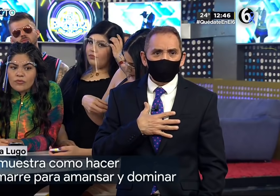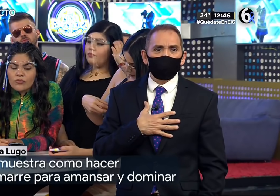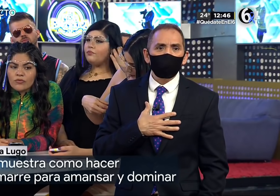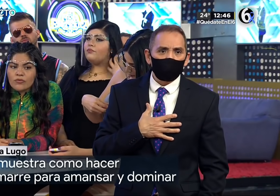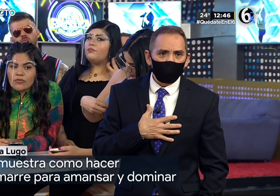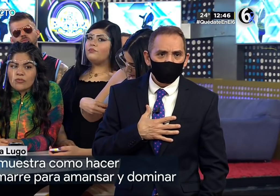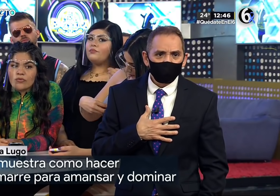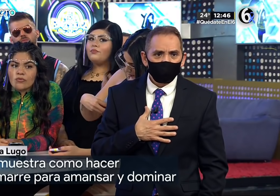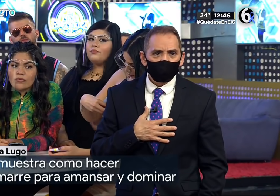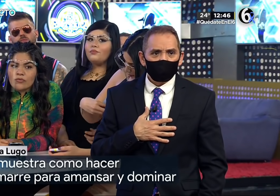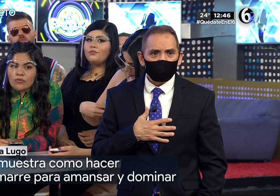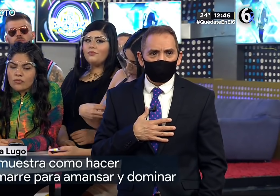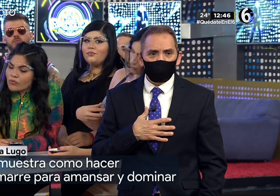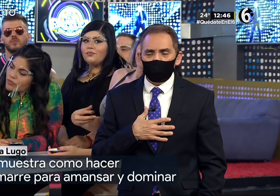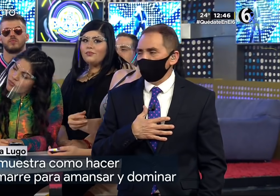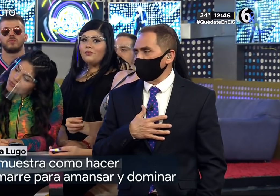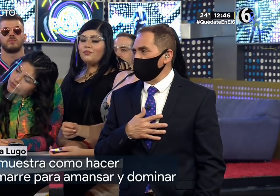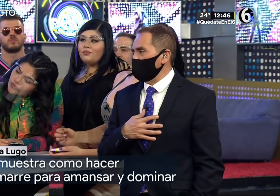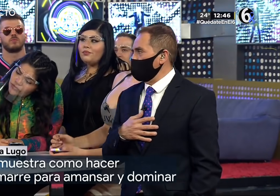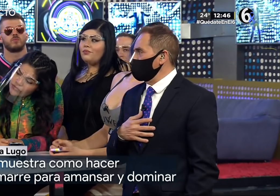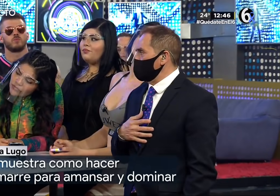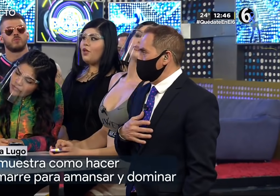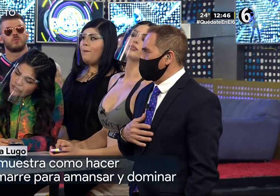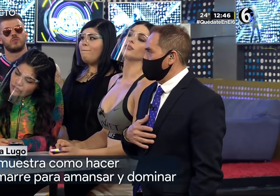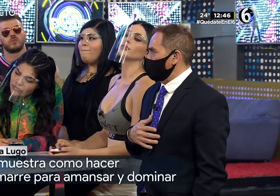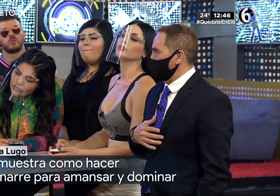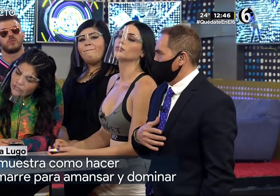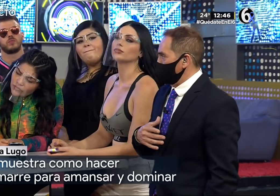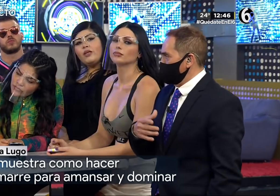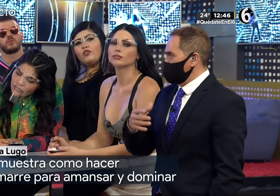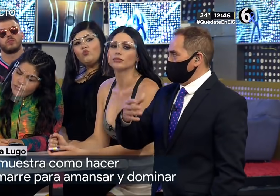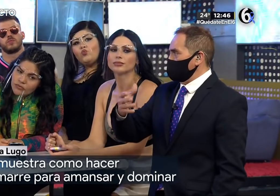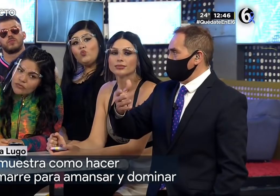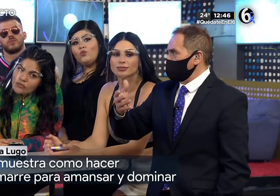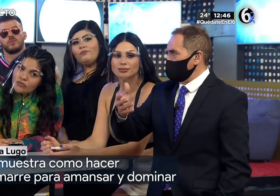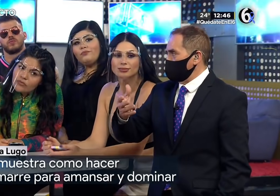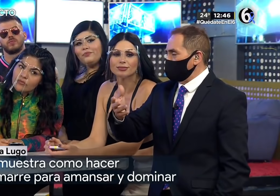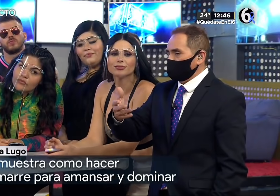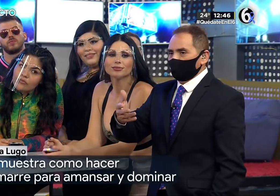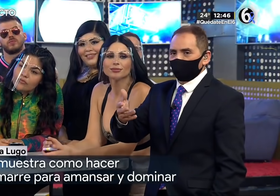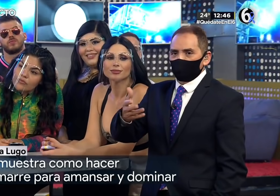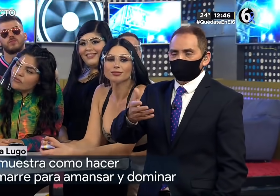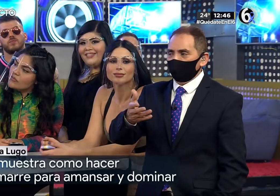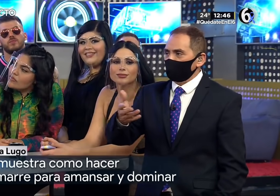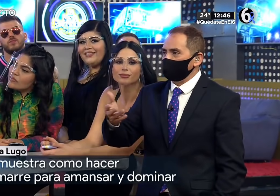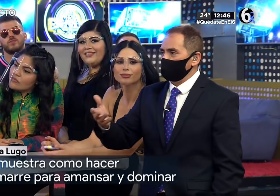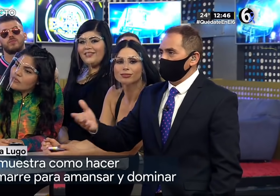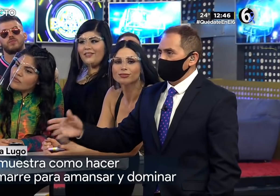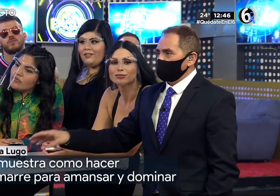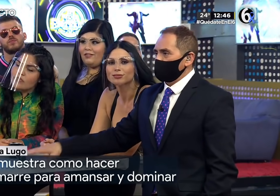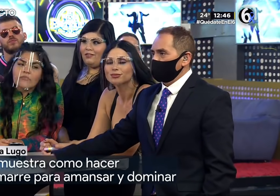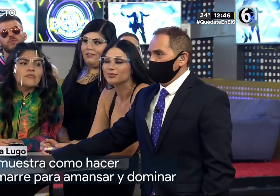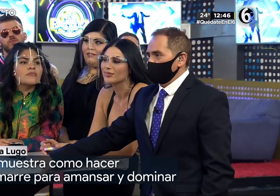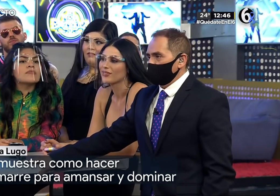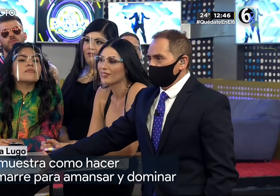aparece en el mundo como la única mujer abducida porque, ¿cómo se llama el de los ovnis?